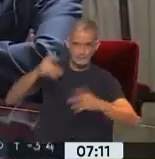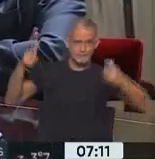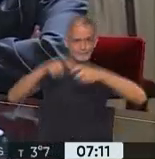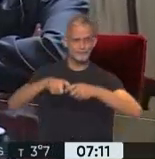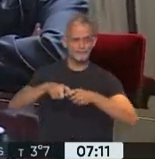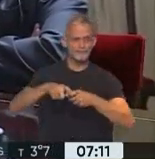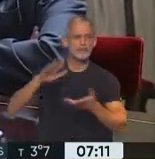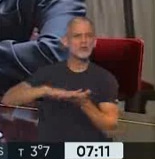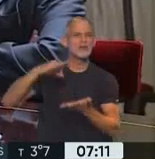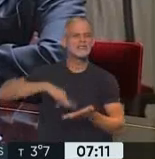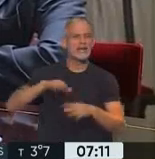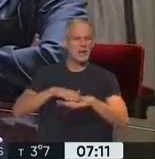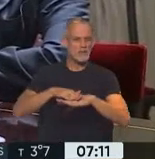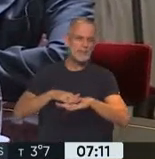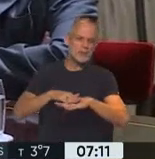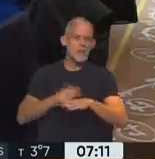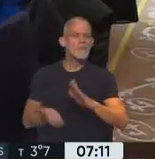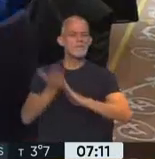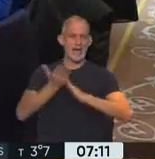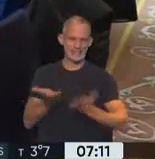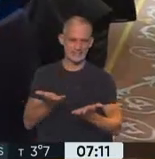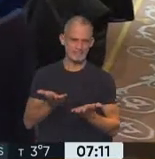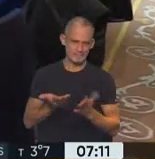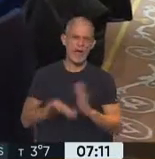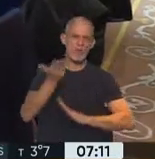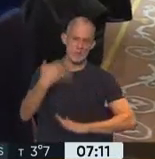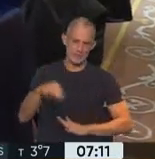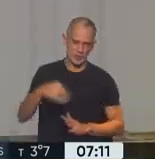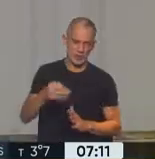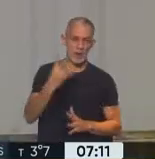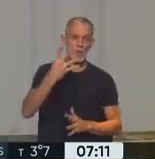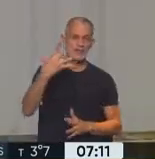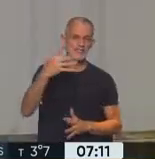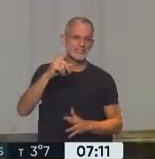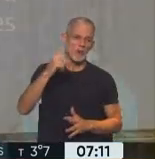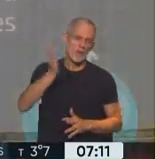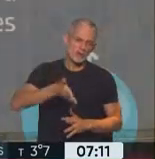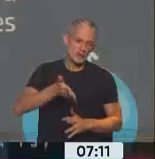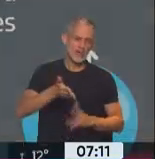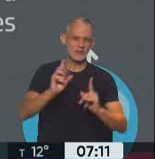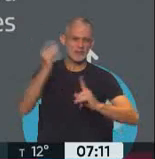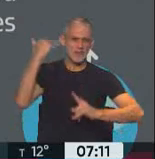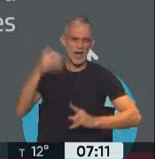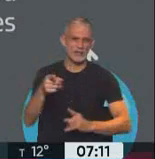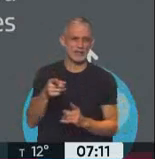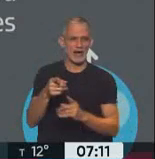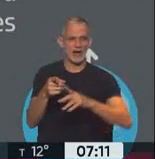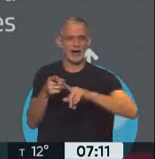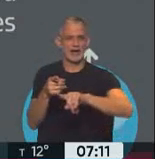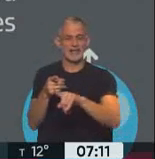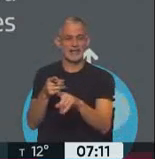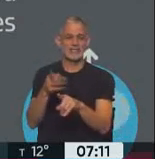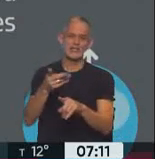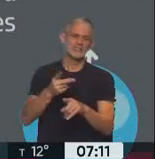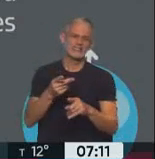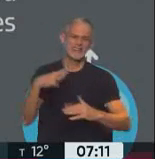Consejo del Salario para darle un nuevo aumento al salario mínimo, porque 45% que había sido el aumento se va a